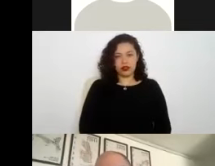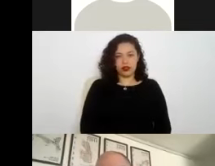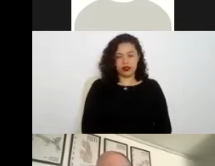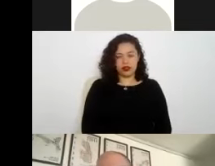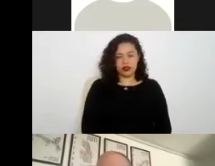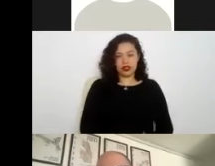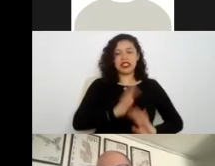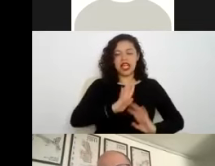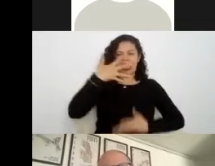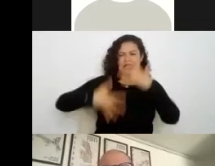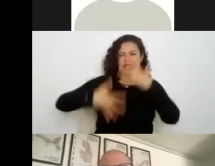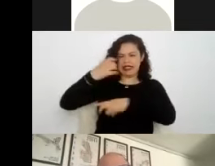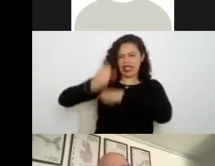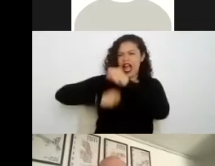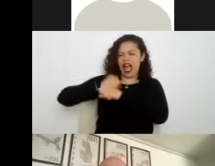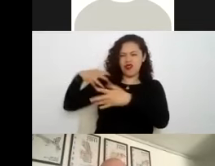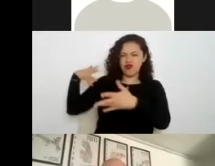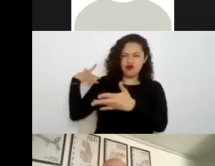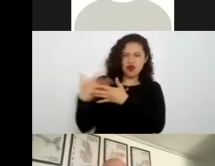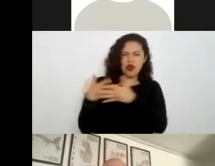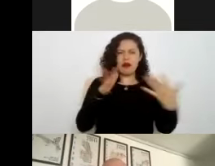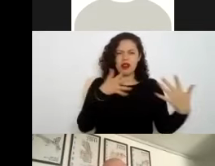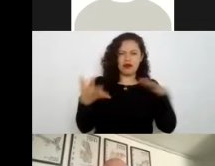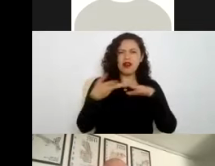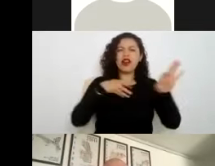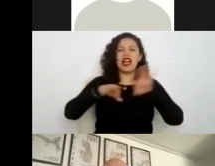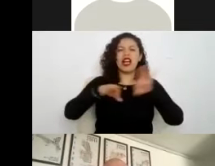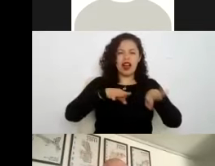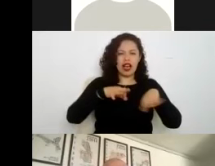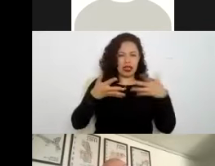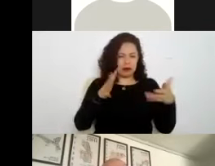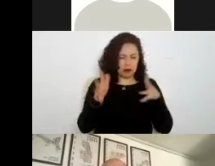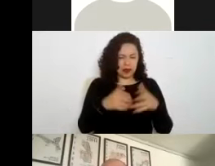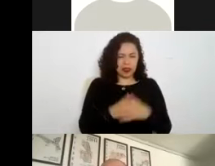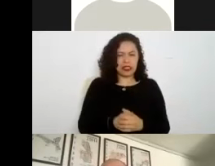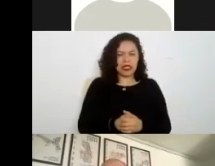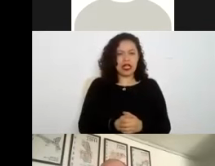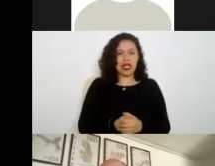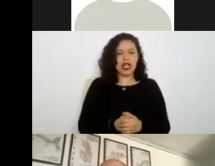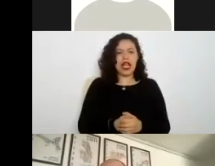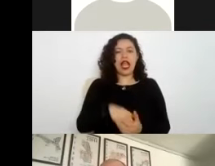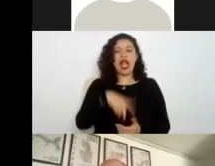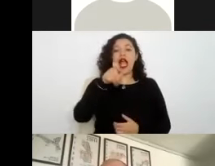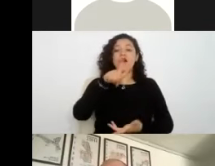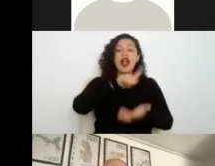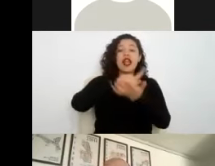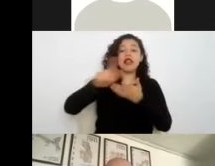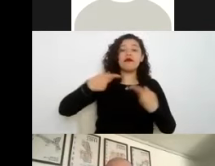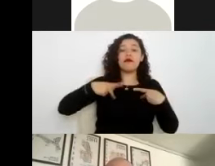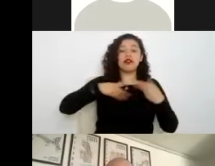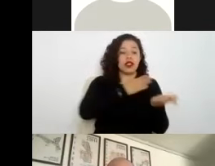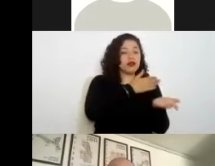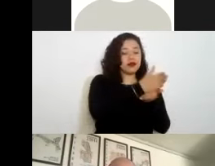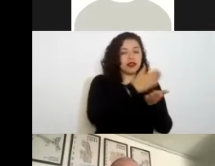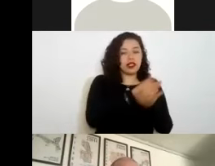15 años operando y ellos lo que hacen es darle acceso a agua potable a personas principalmente en